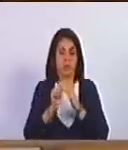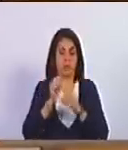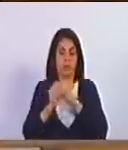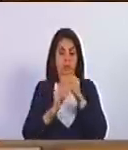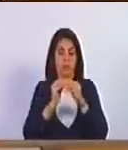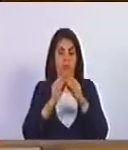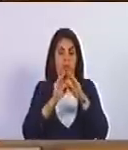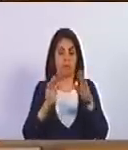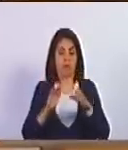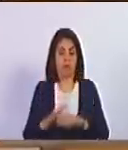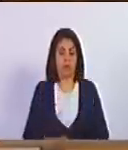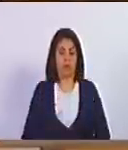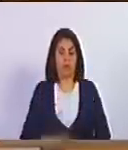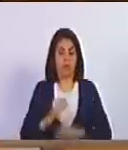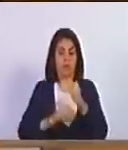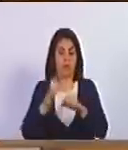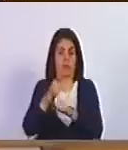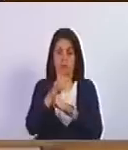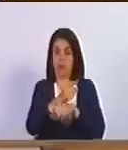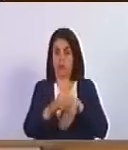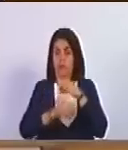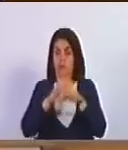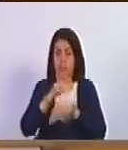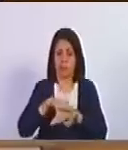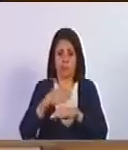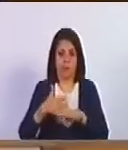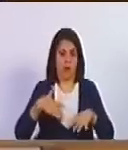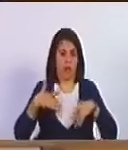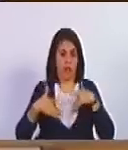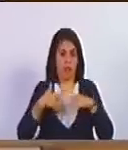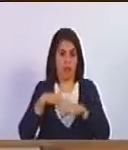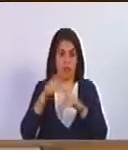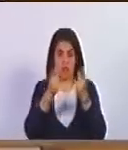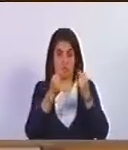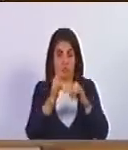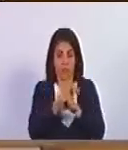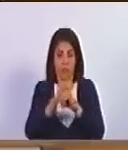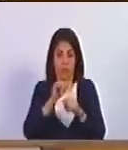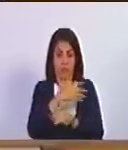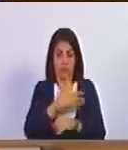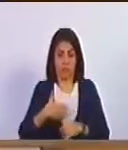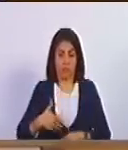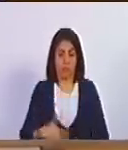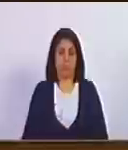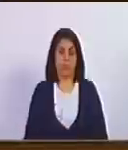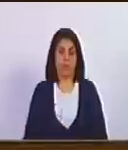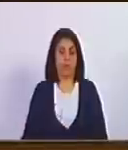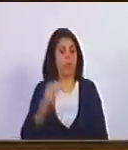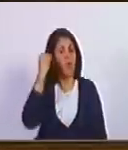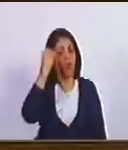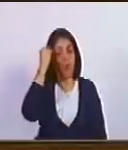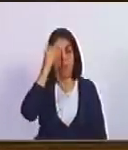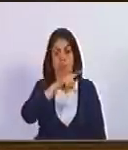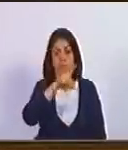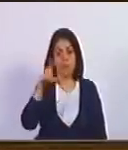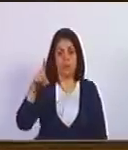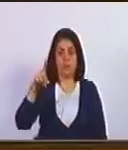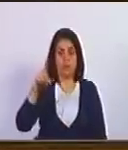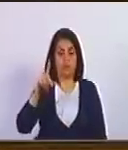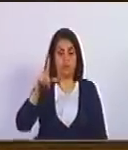Epígrafe, exenciones al impuesto a las actividades económicas. Es todo, señor presidente. En consideración, el